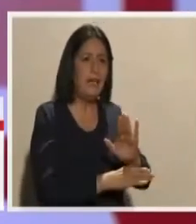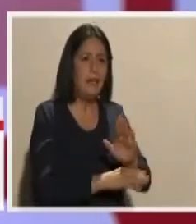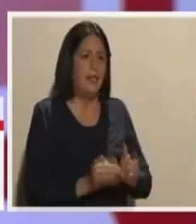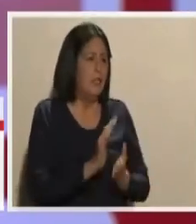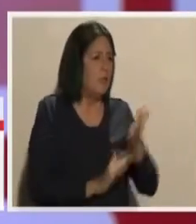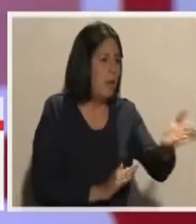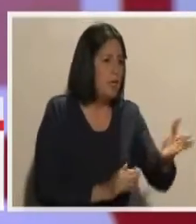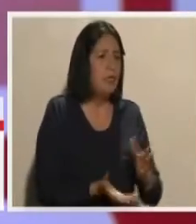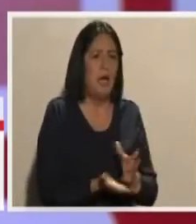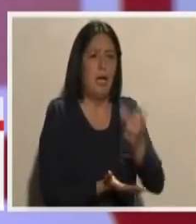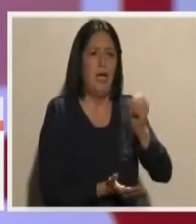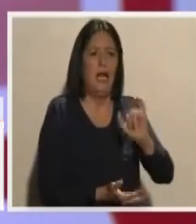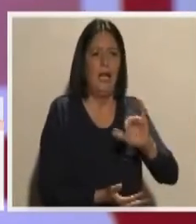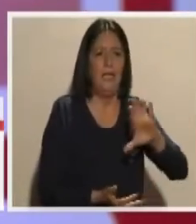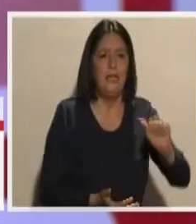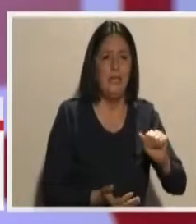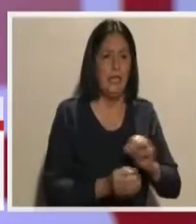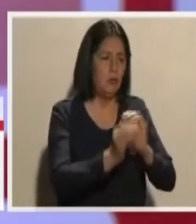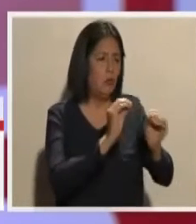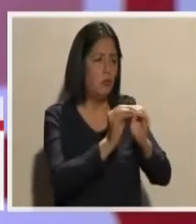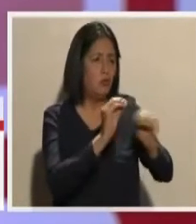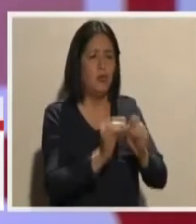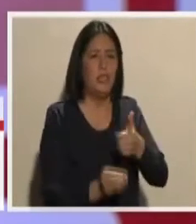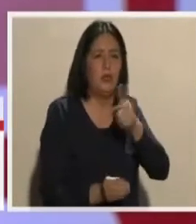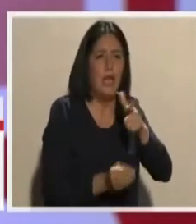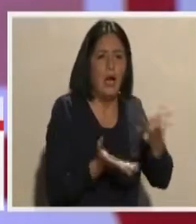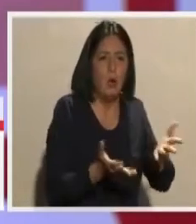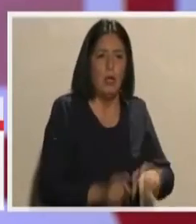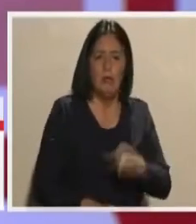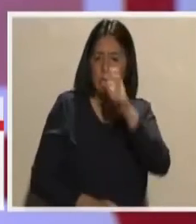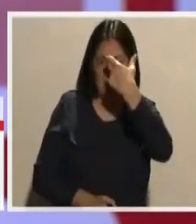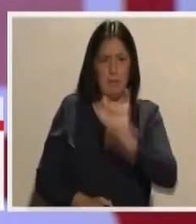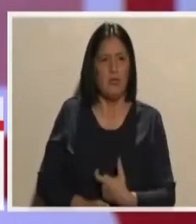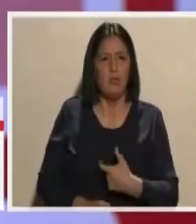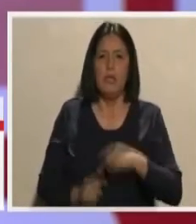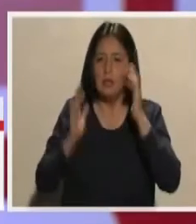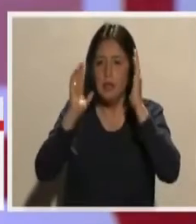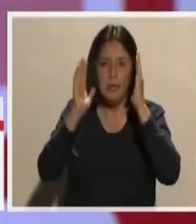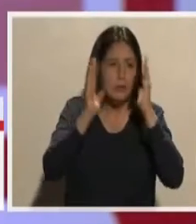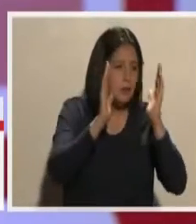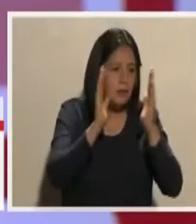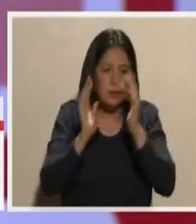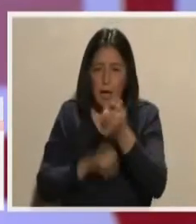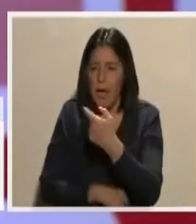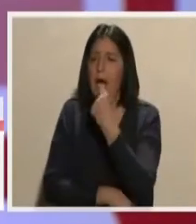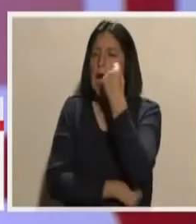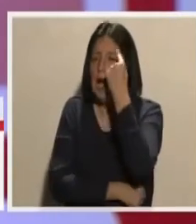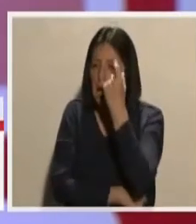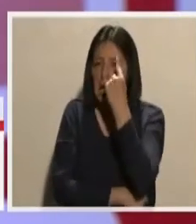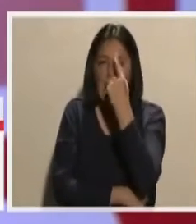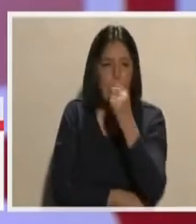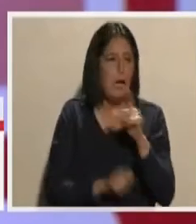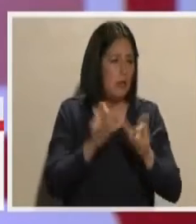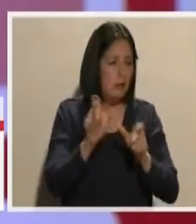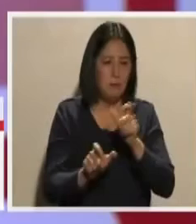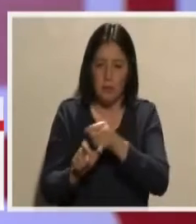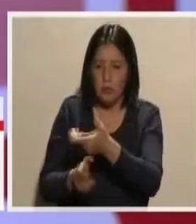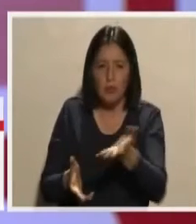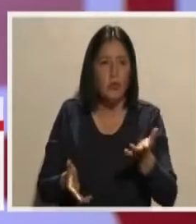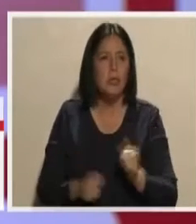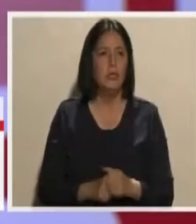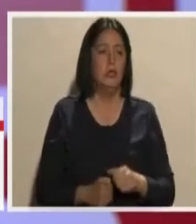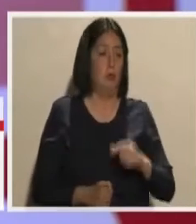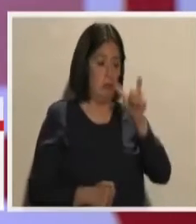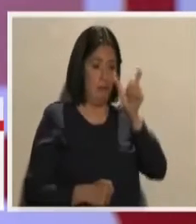Ica, resolviendo el tema del agua. Una persona que escuche, que entienda al ciudadano de a pie.